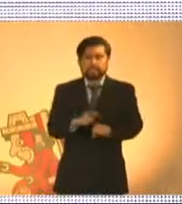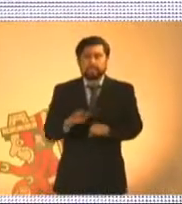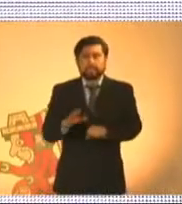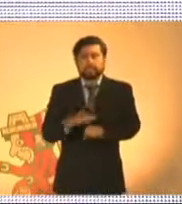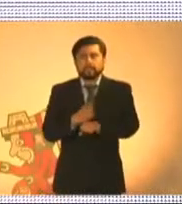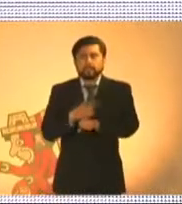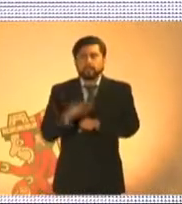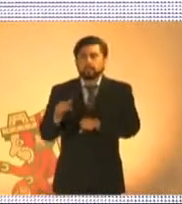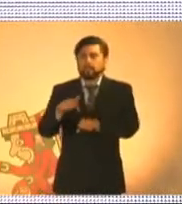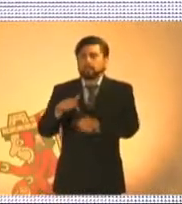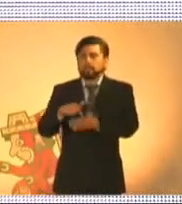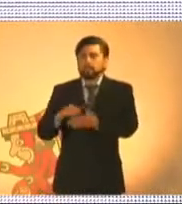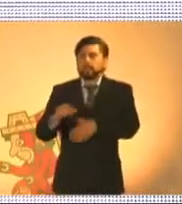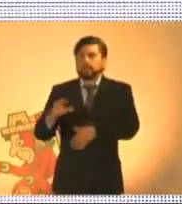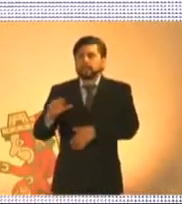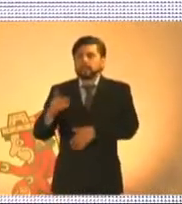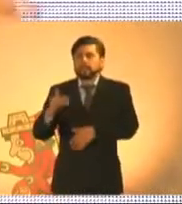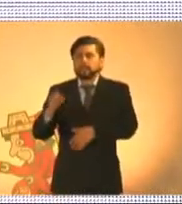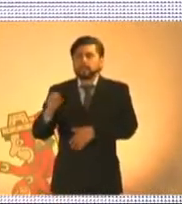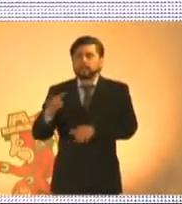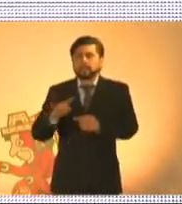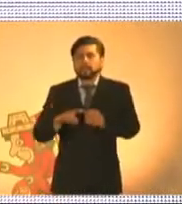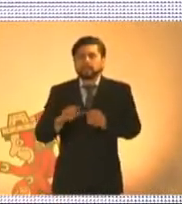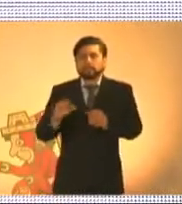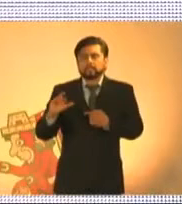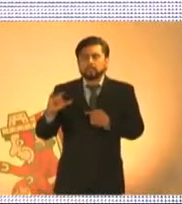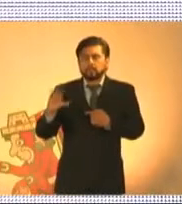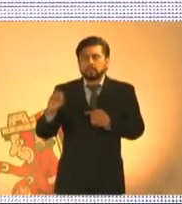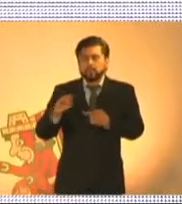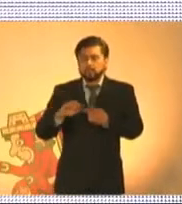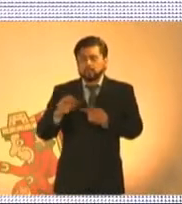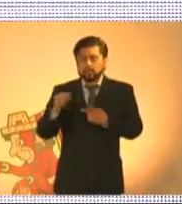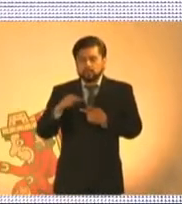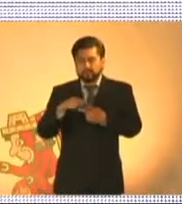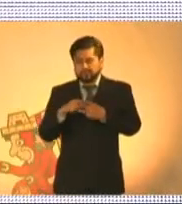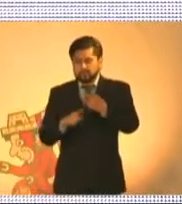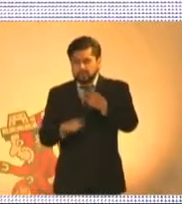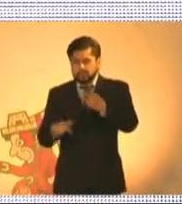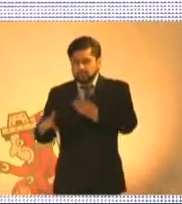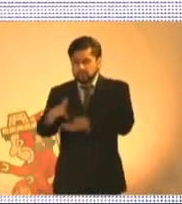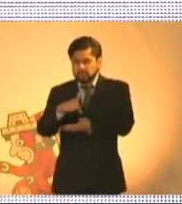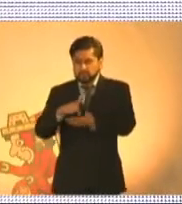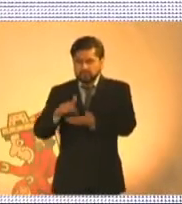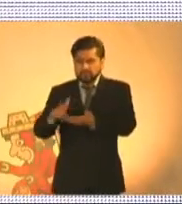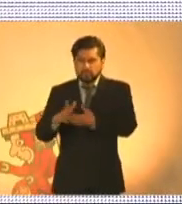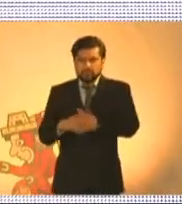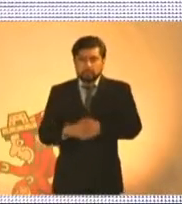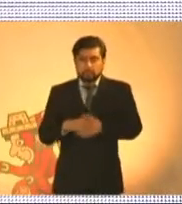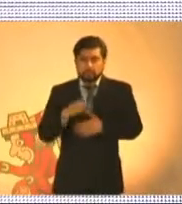fortaleza del callao en fin la isla de chiloé y otro más son tres pero ya no va a haber ahora ya son